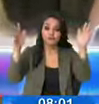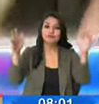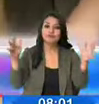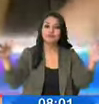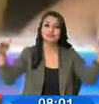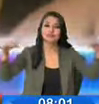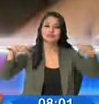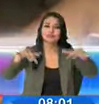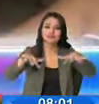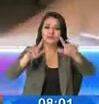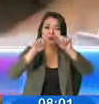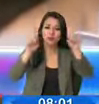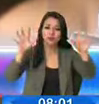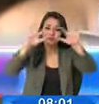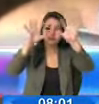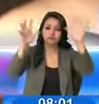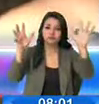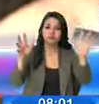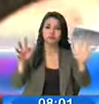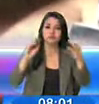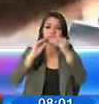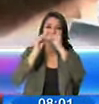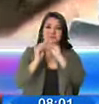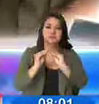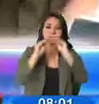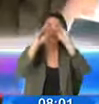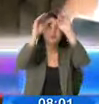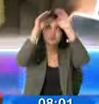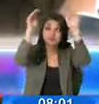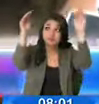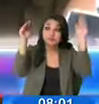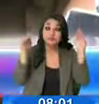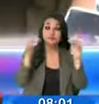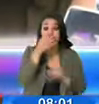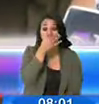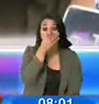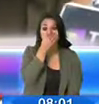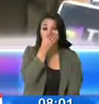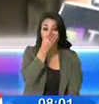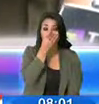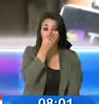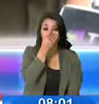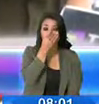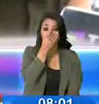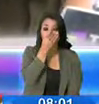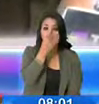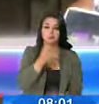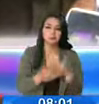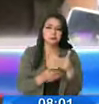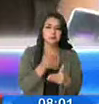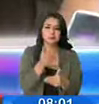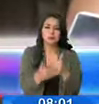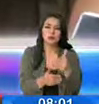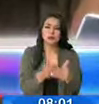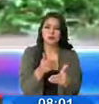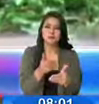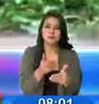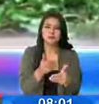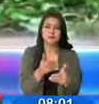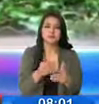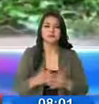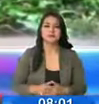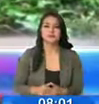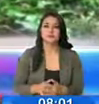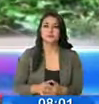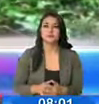continentes, se va formando y cada vez se van gustando más. Creo que se puede y se va, uno tiene que ir agachándose poco a poco.